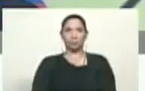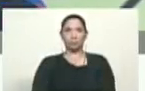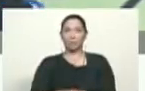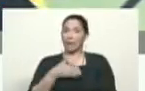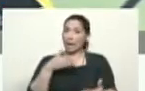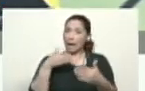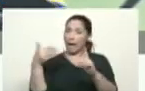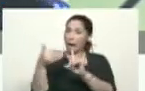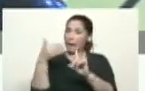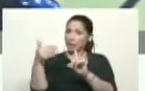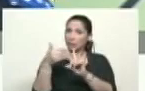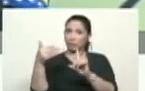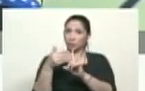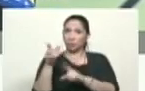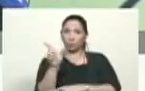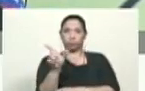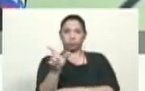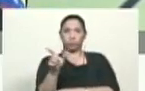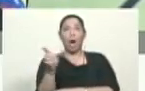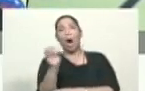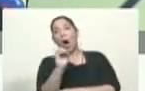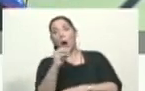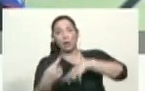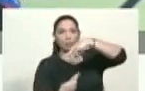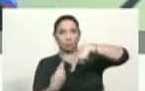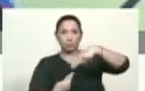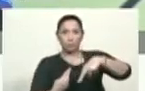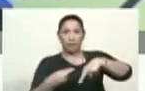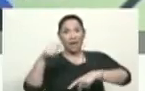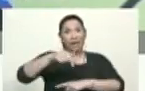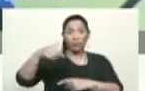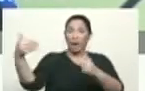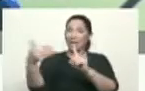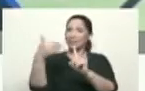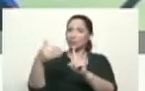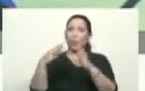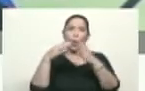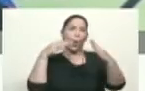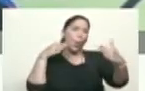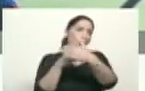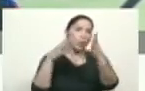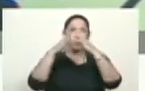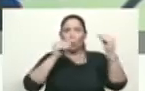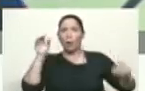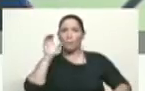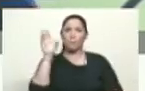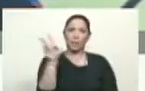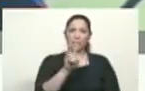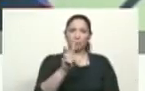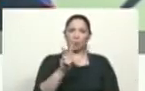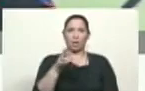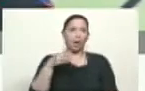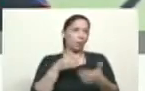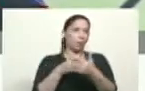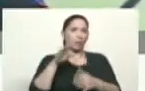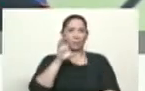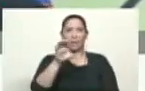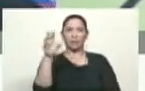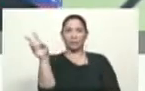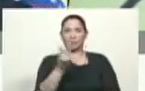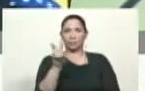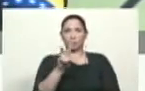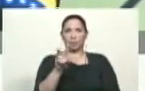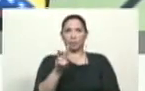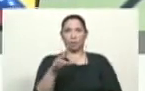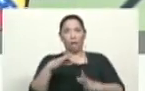contra el PSV o la Revolución Bolivariana. Esto es una agresión contra toda Venezuela, contra la patria venezolana. Y todos